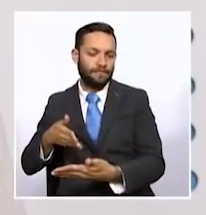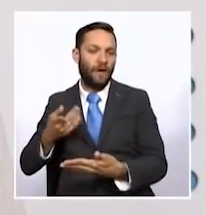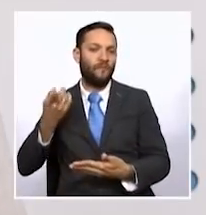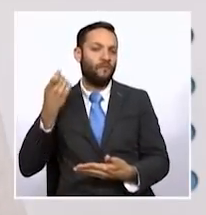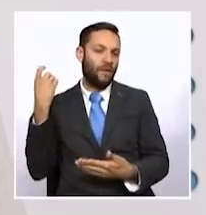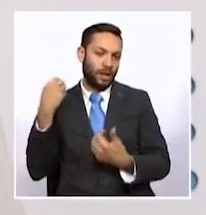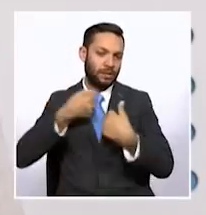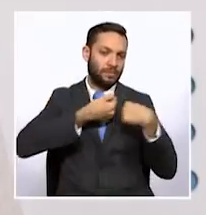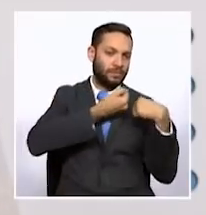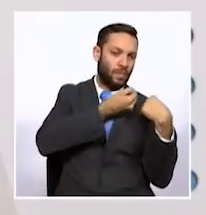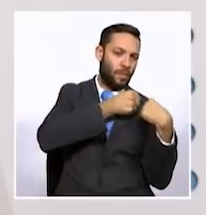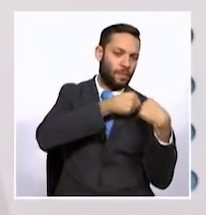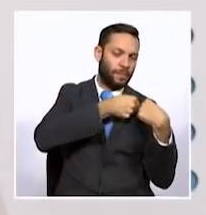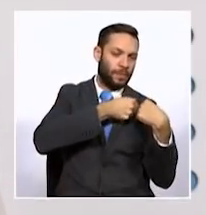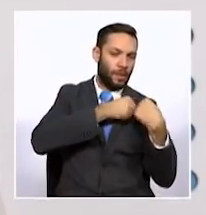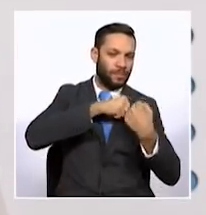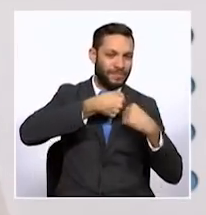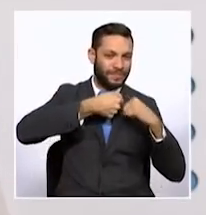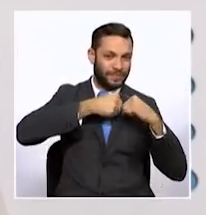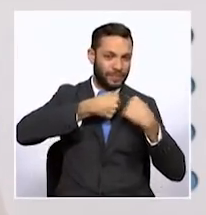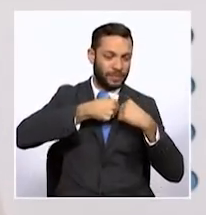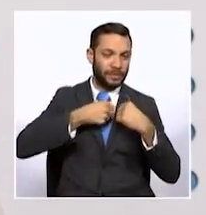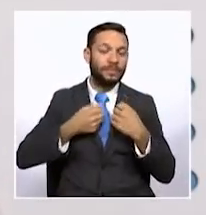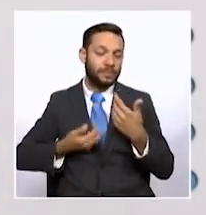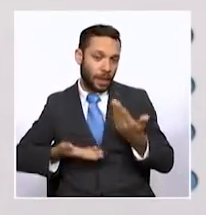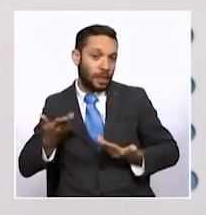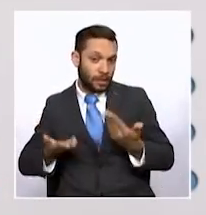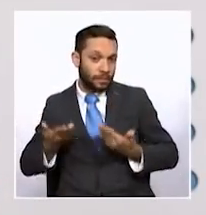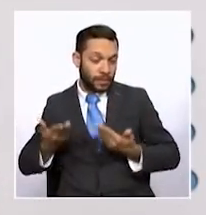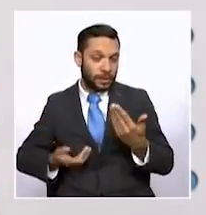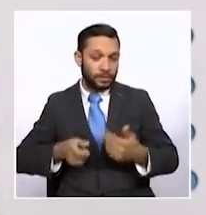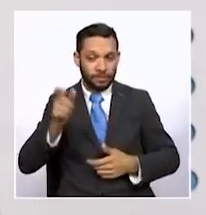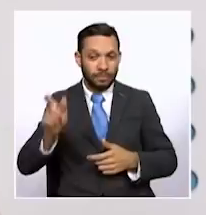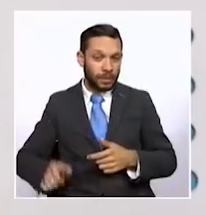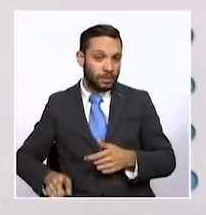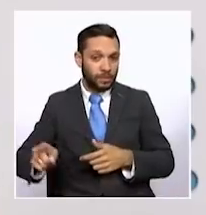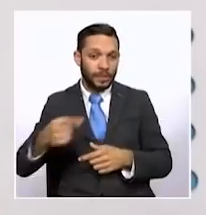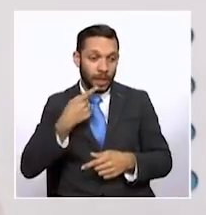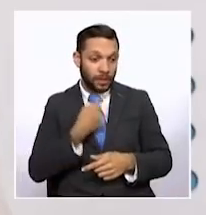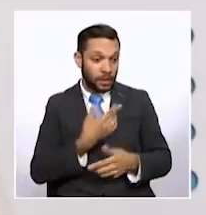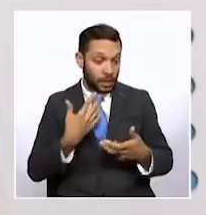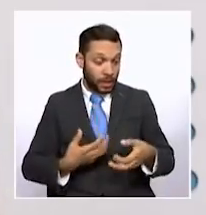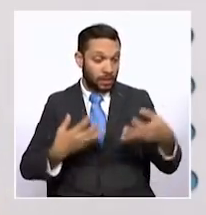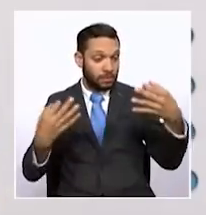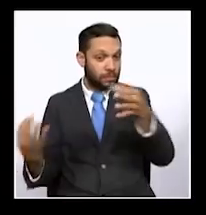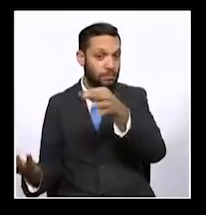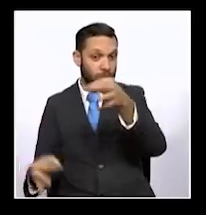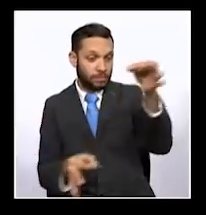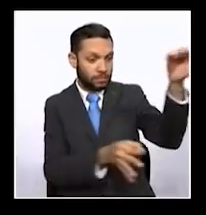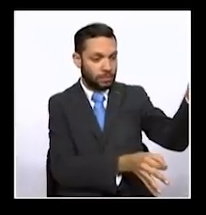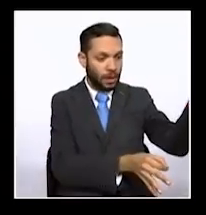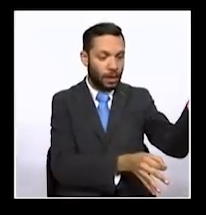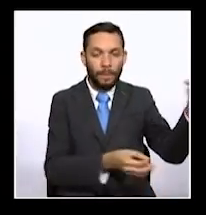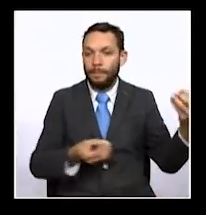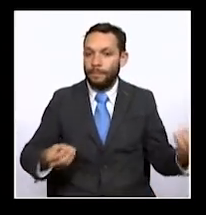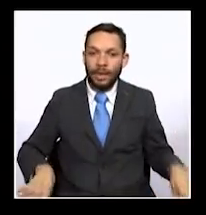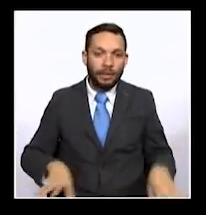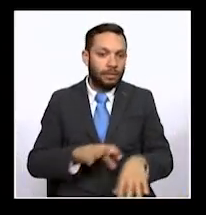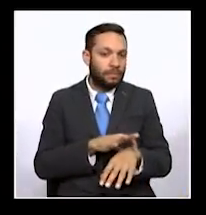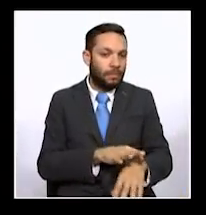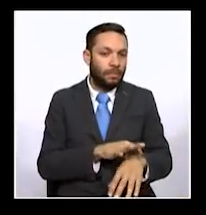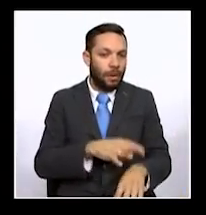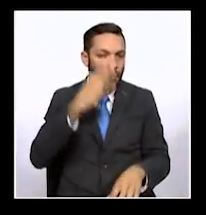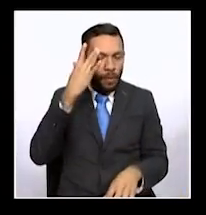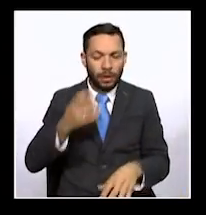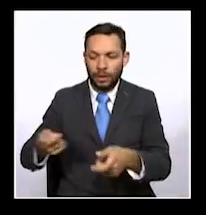para diagnosticar lesiones meniscales o ligamentarias. Entonces, muchos pacientes nos llegan a consulta con una ecografía, perdemos una consulta porque nos toca solicitarle